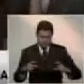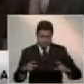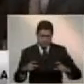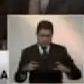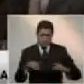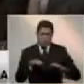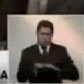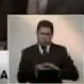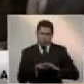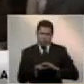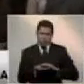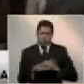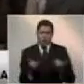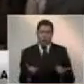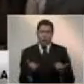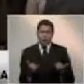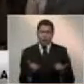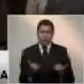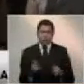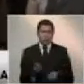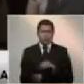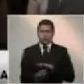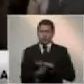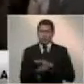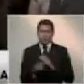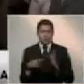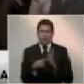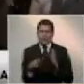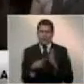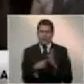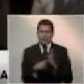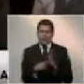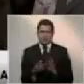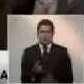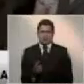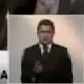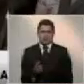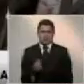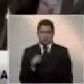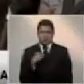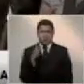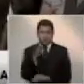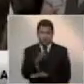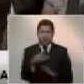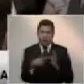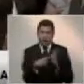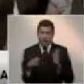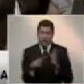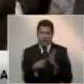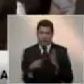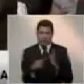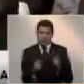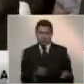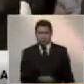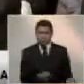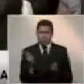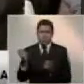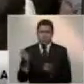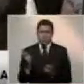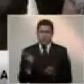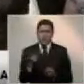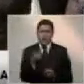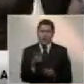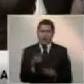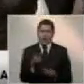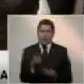reserva. Yo en ese momento aún no había alquilado la vivienda. Él me iba a alquilar cuando yo fuera a alquilar, a mudarme. Él era que en ese